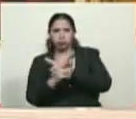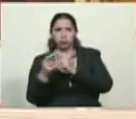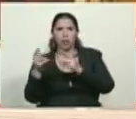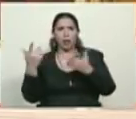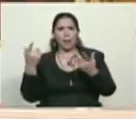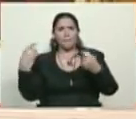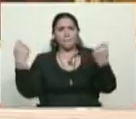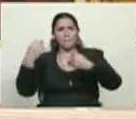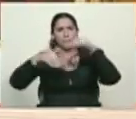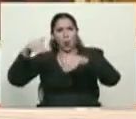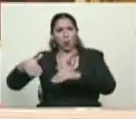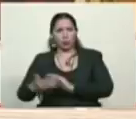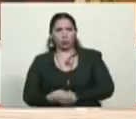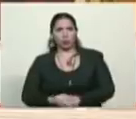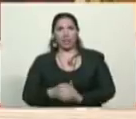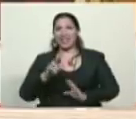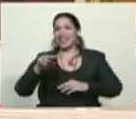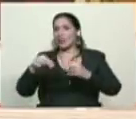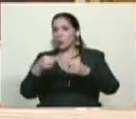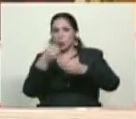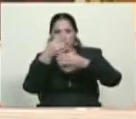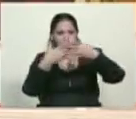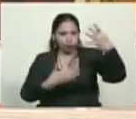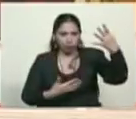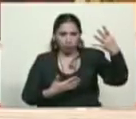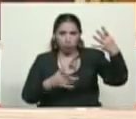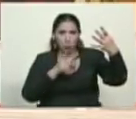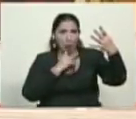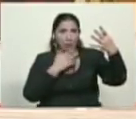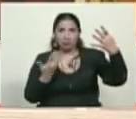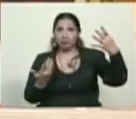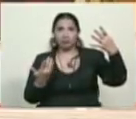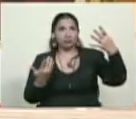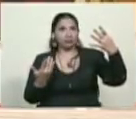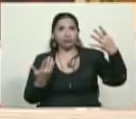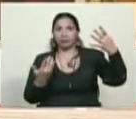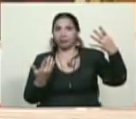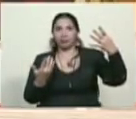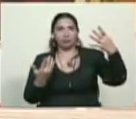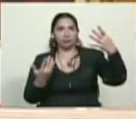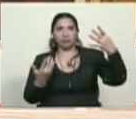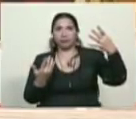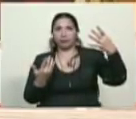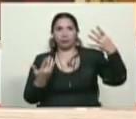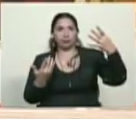popular. Ninguna de estas causales, ninguna.